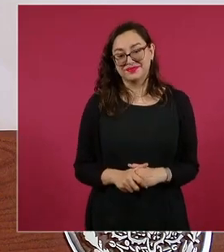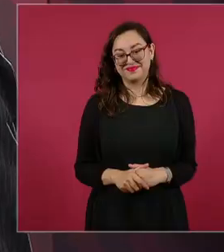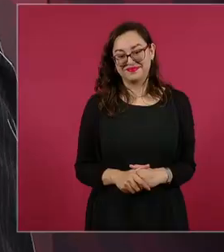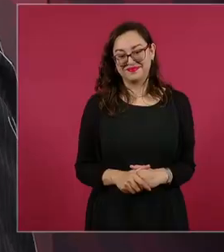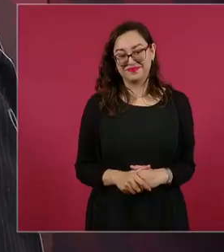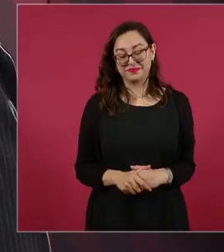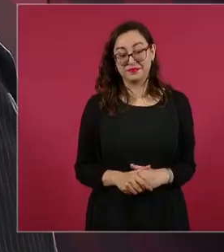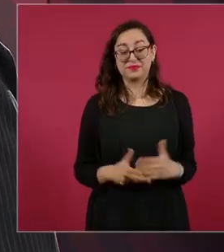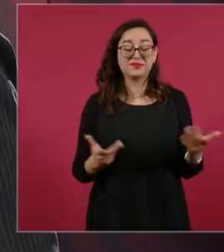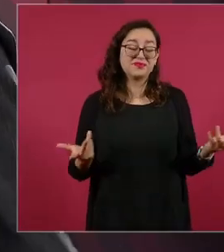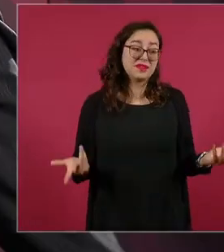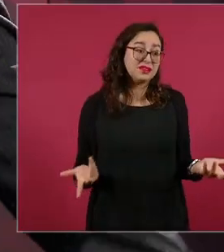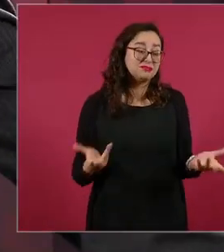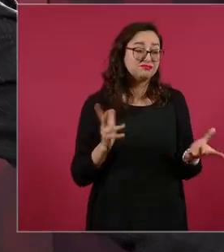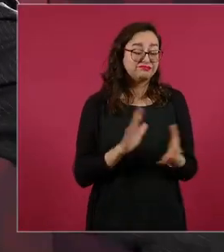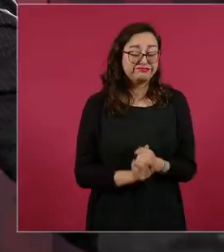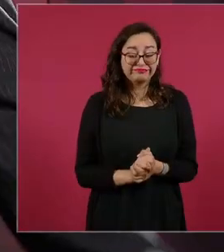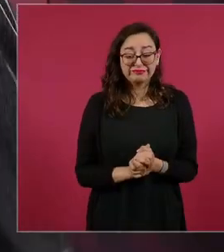me lo piden